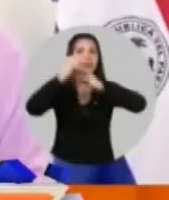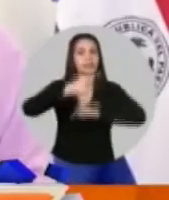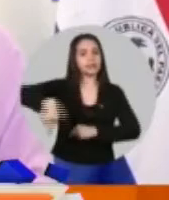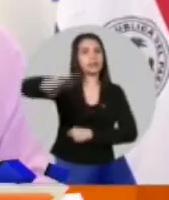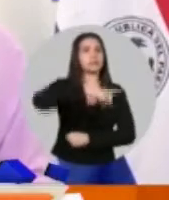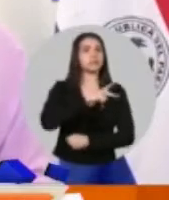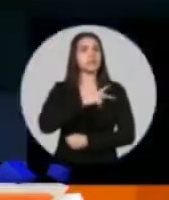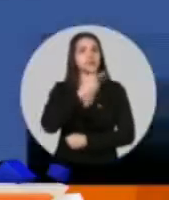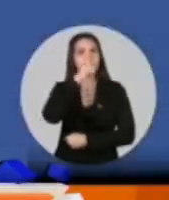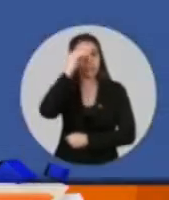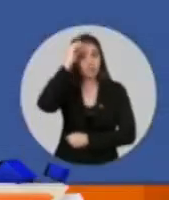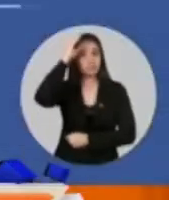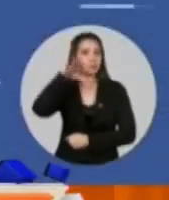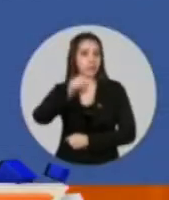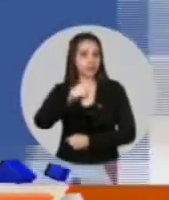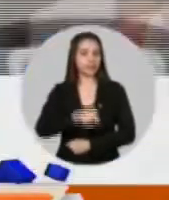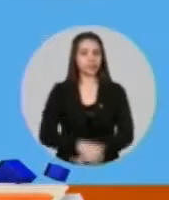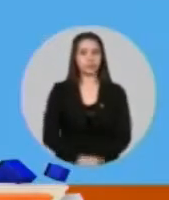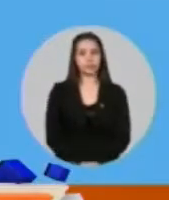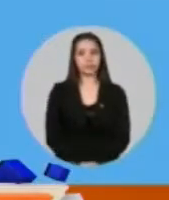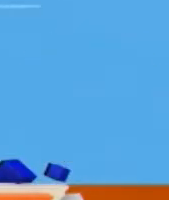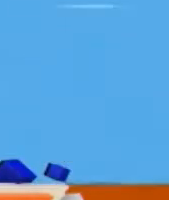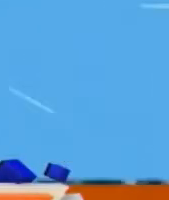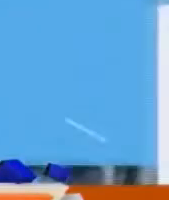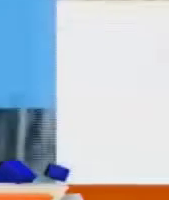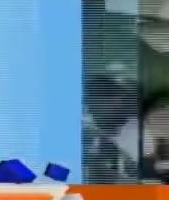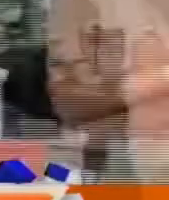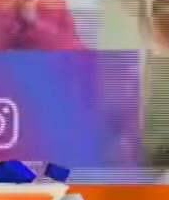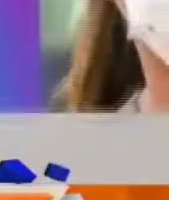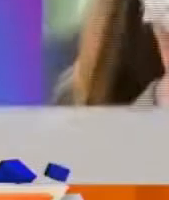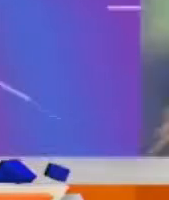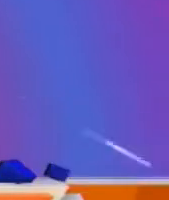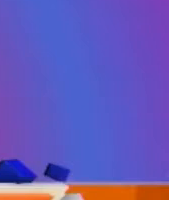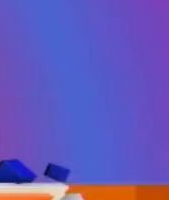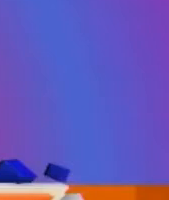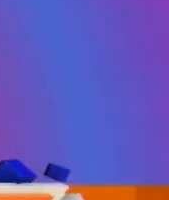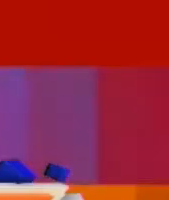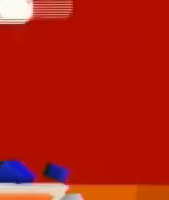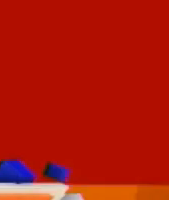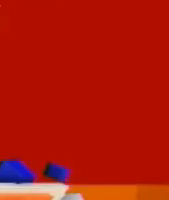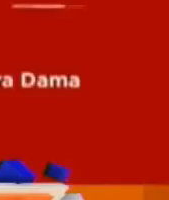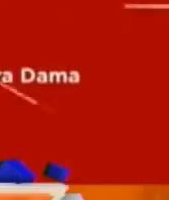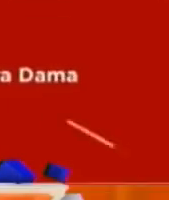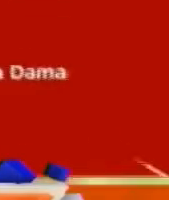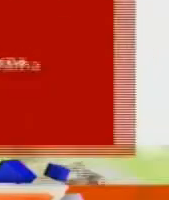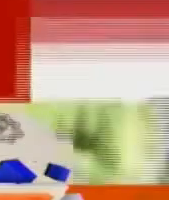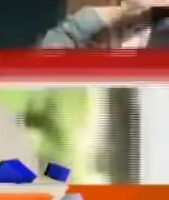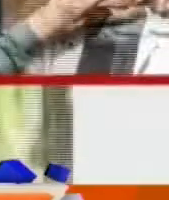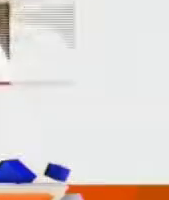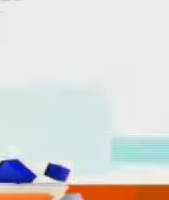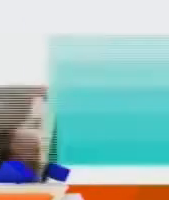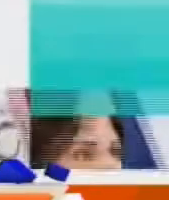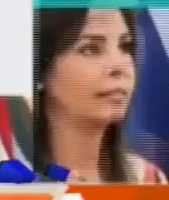incorrecto, malo o negativo. Claro que no. Es una buena idea, es algo que puede ser útil, no solo para ahora en una